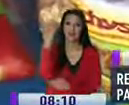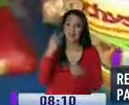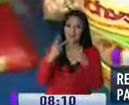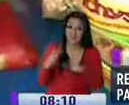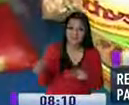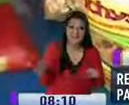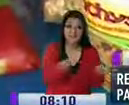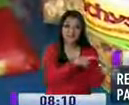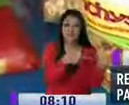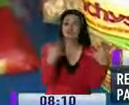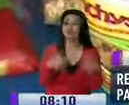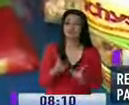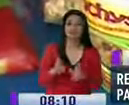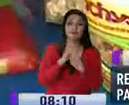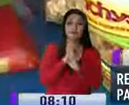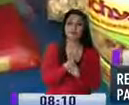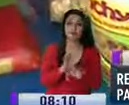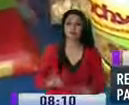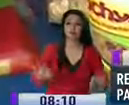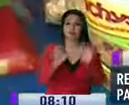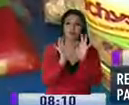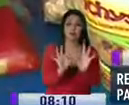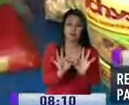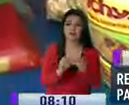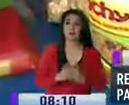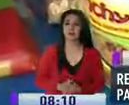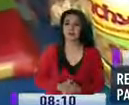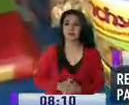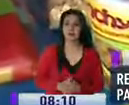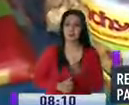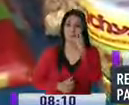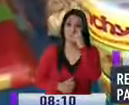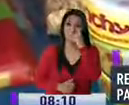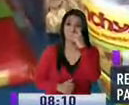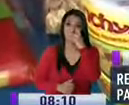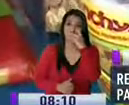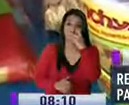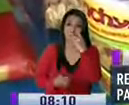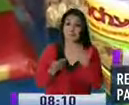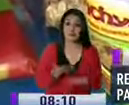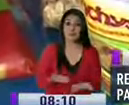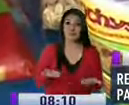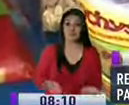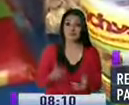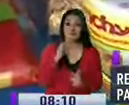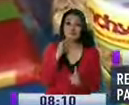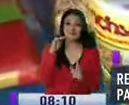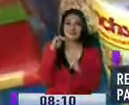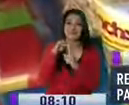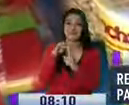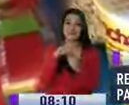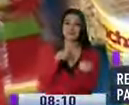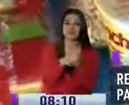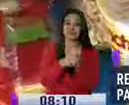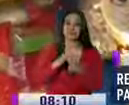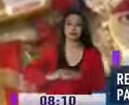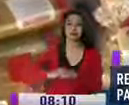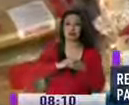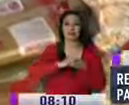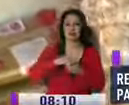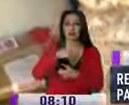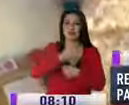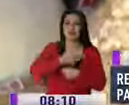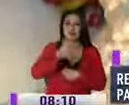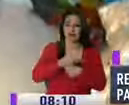por toda la respuesta ciudadana. Vemos que llegan los artículos con mensajes de apoyo y solidaridad para nuestros hermanos de